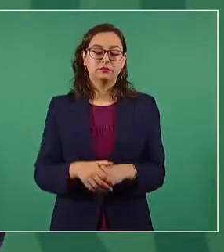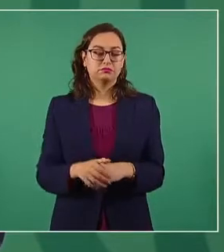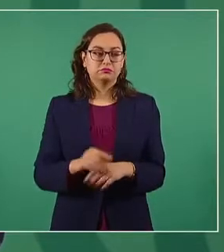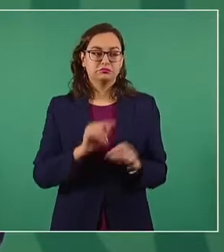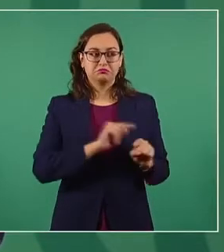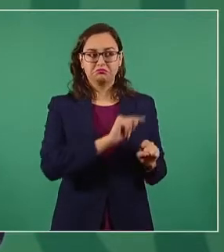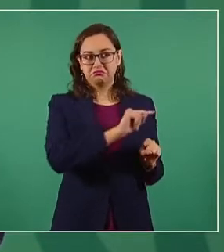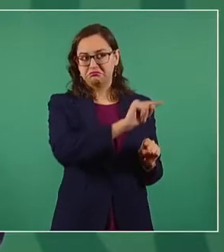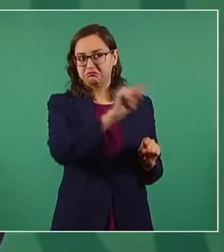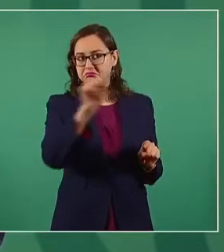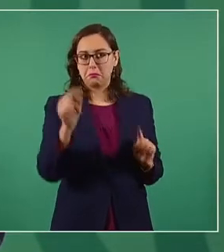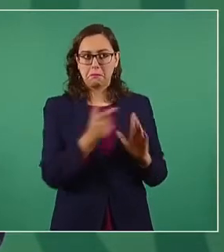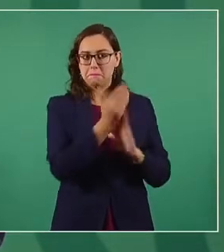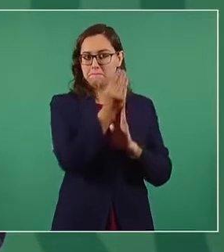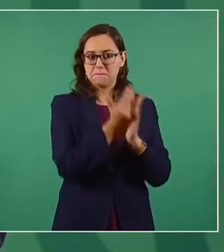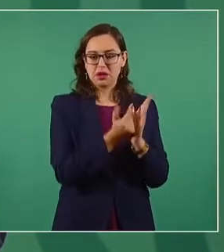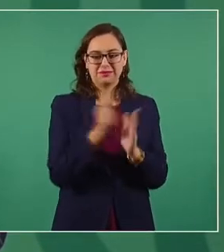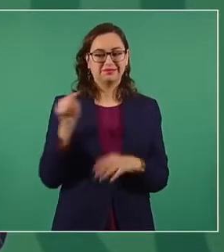lugares.